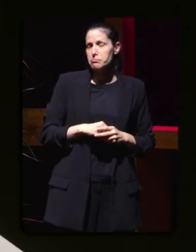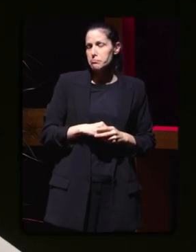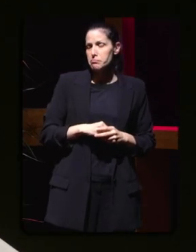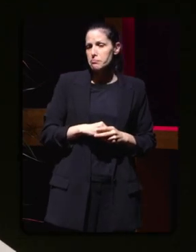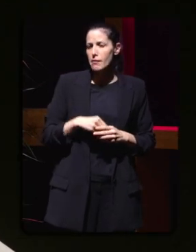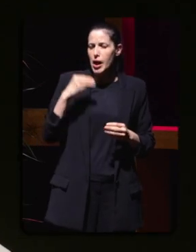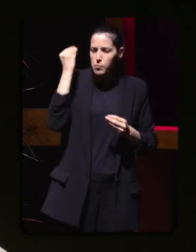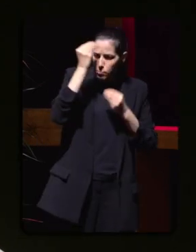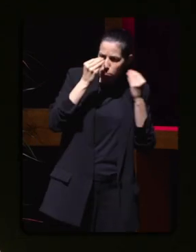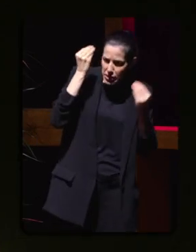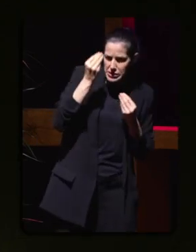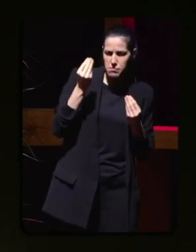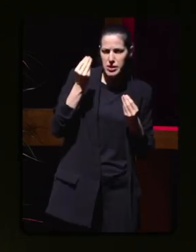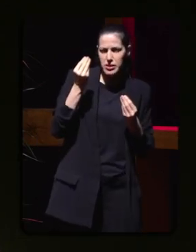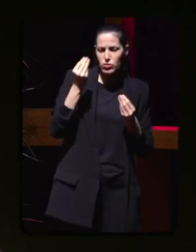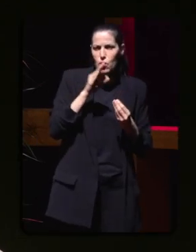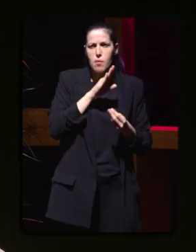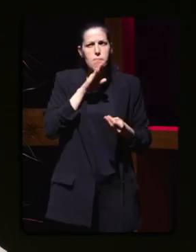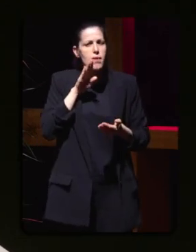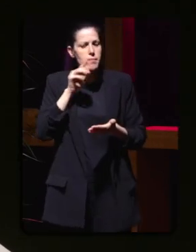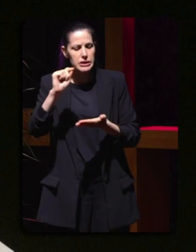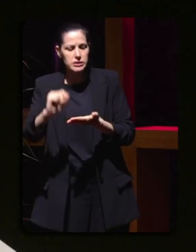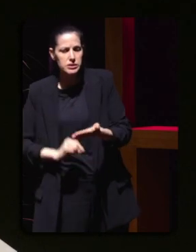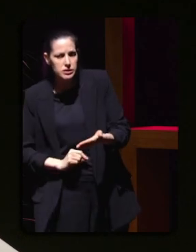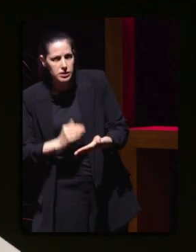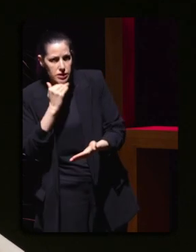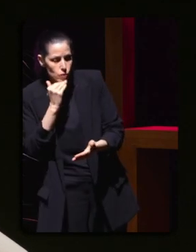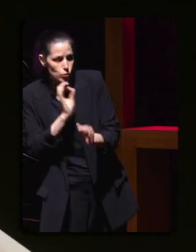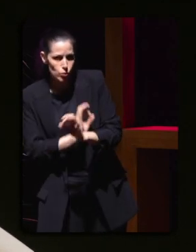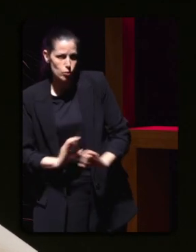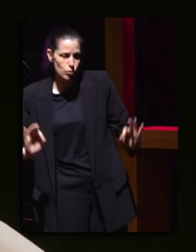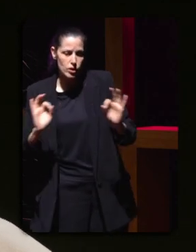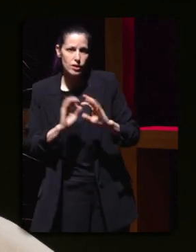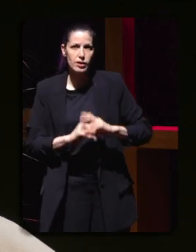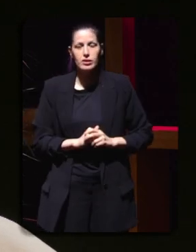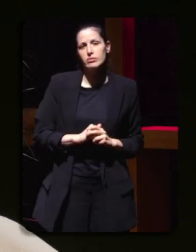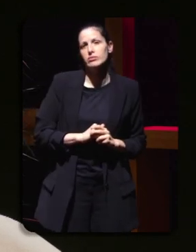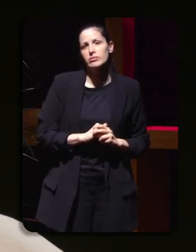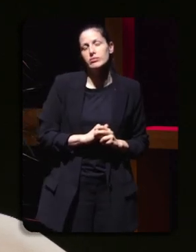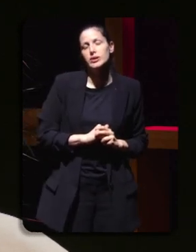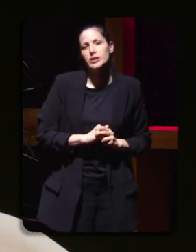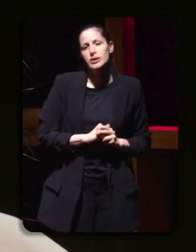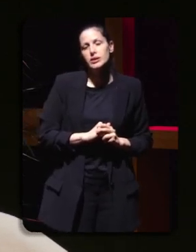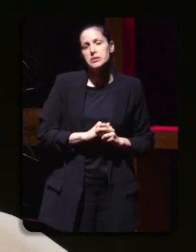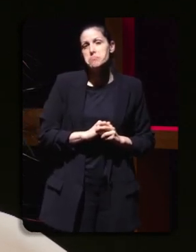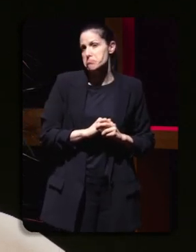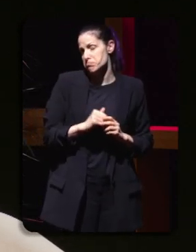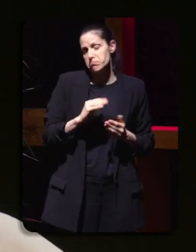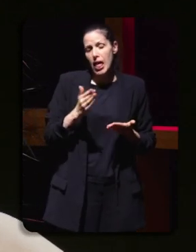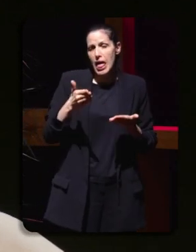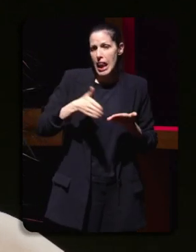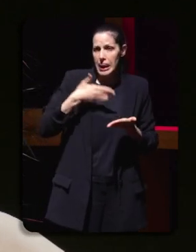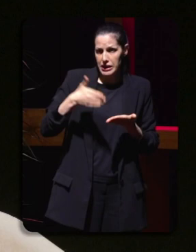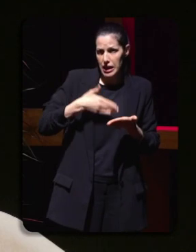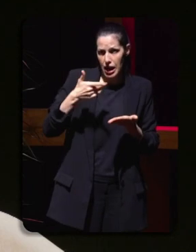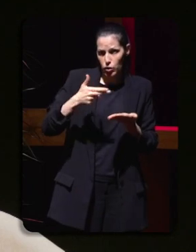pensamiento firmado por madres es verdad durante mucho tiempo para empezar bueno porque en la literatura Aunque